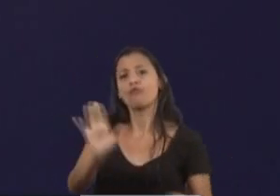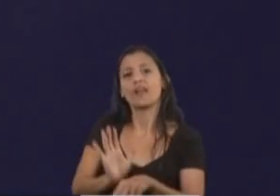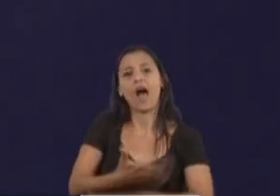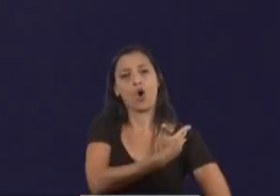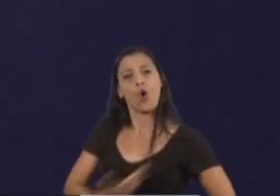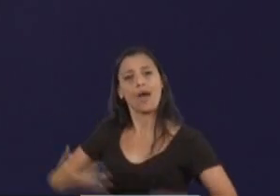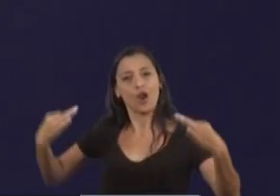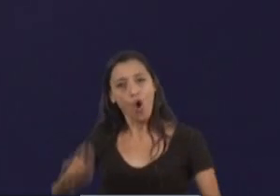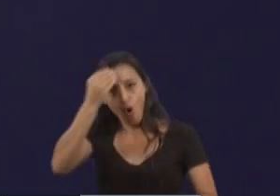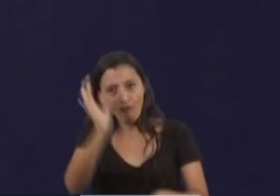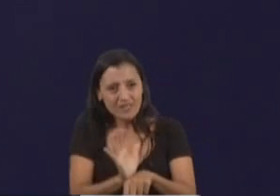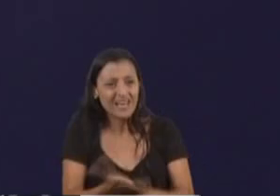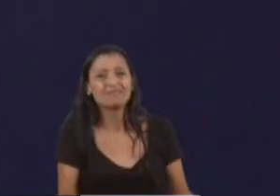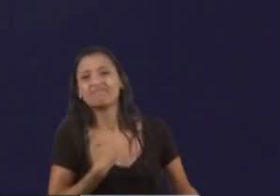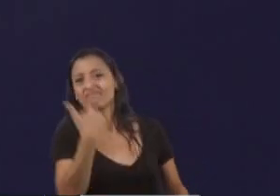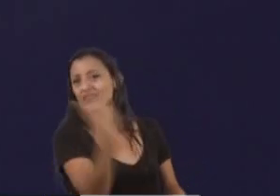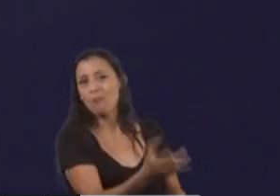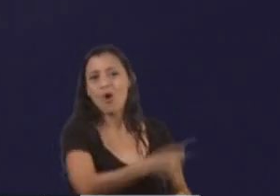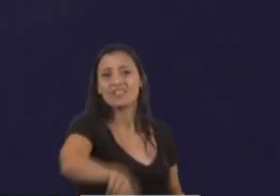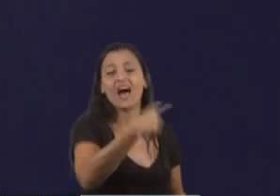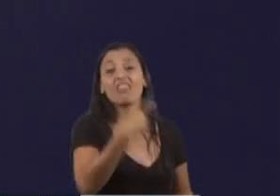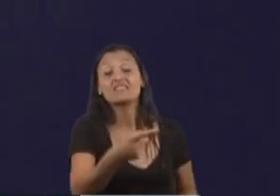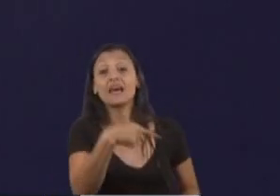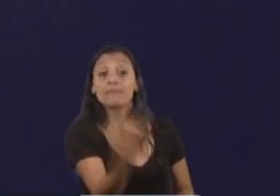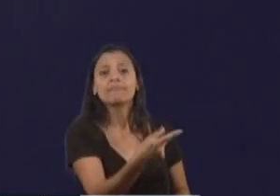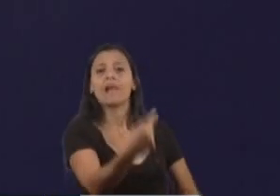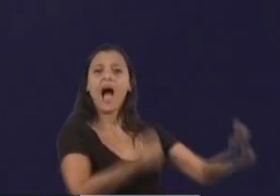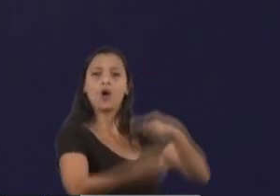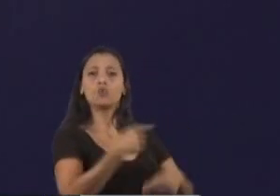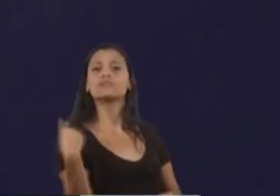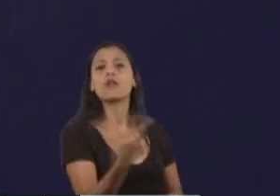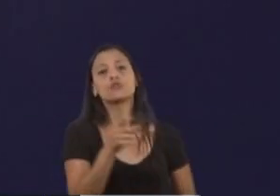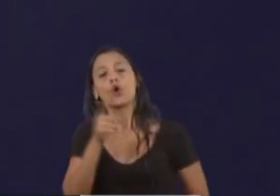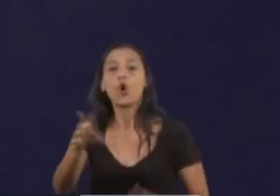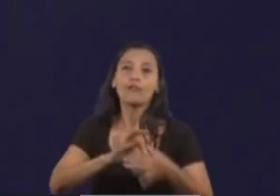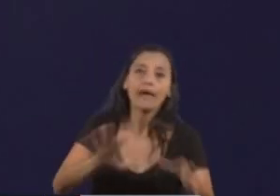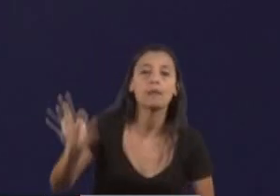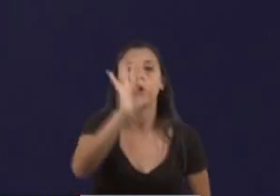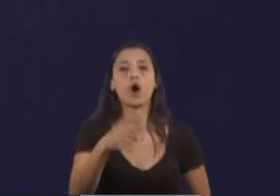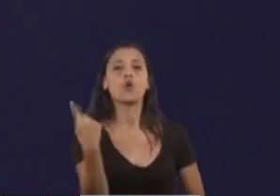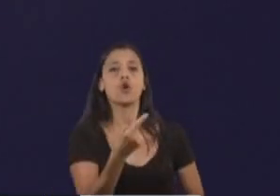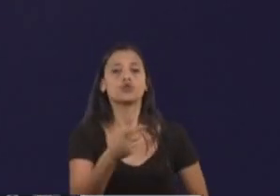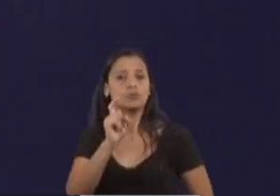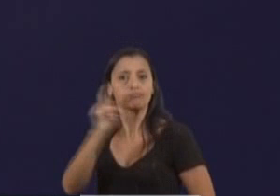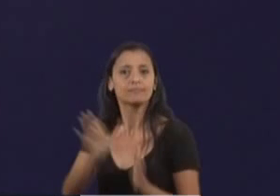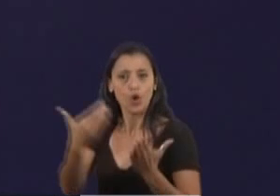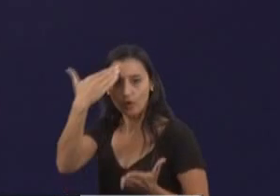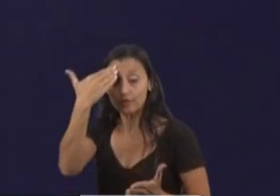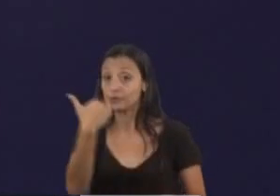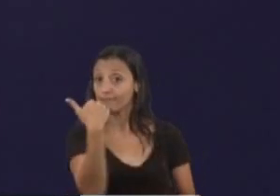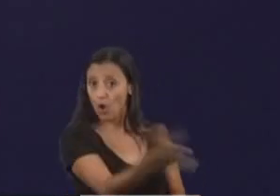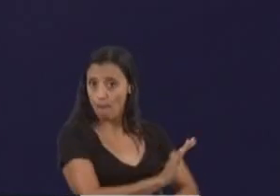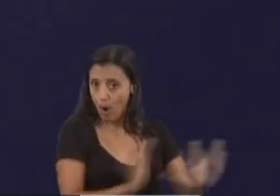importa efectivamente que ellos nos traten de antidemocráticos o de que atentamos contra la Constitución.